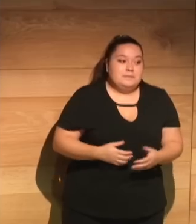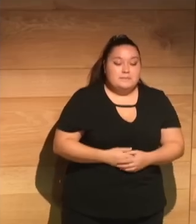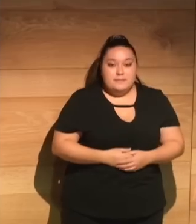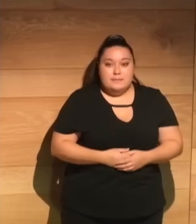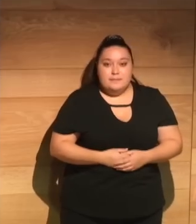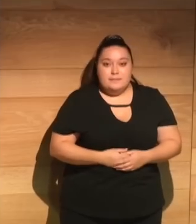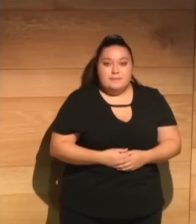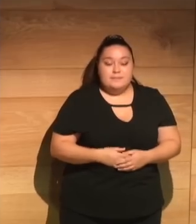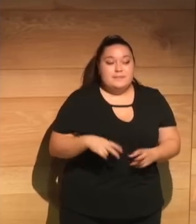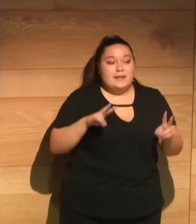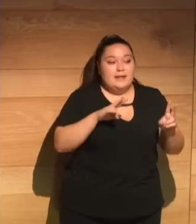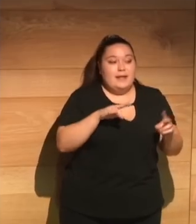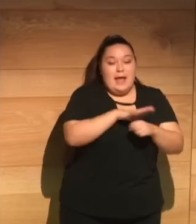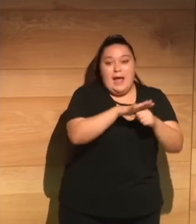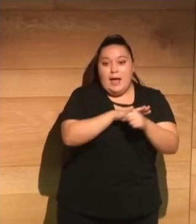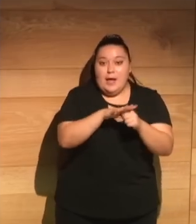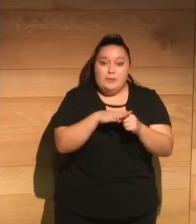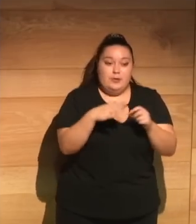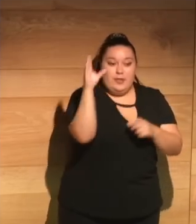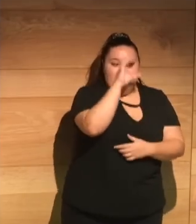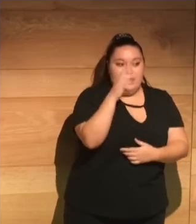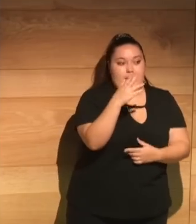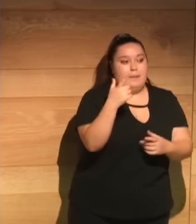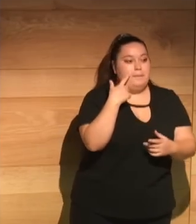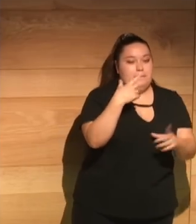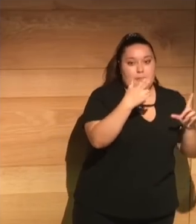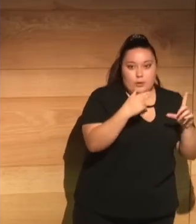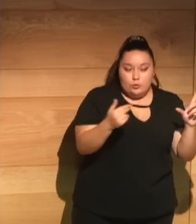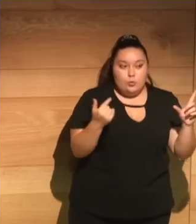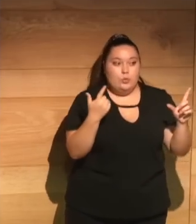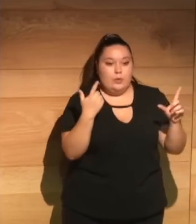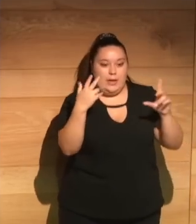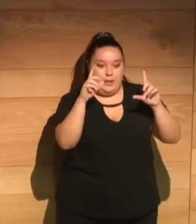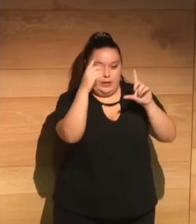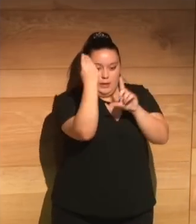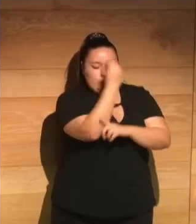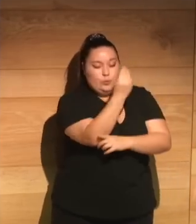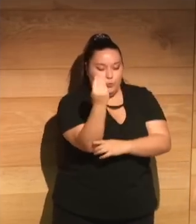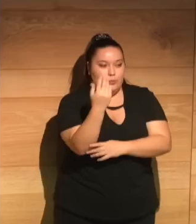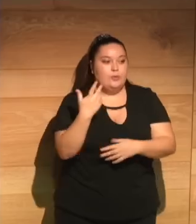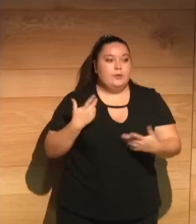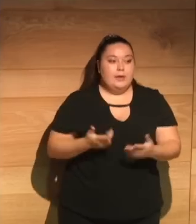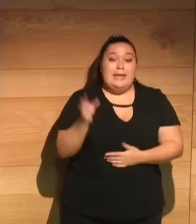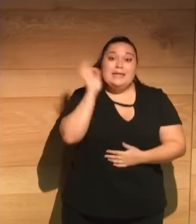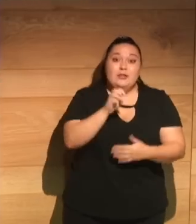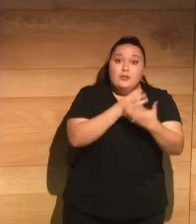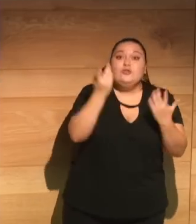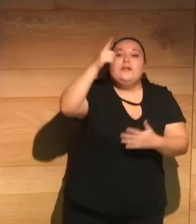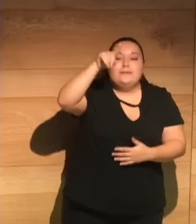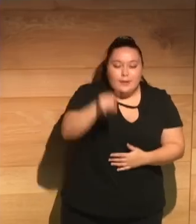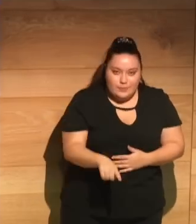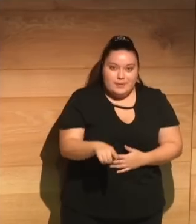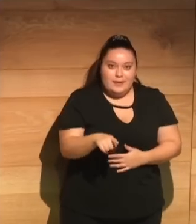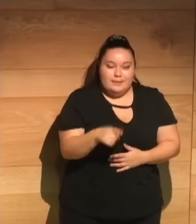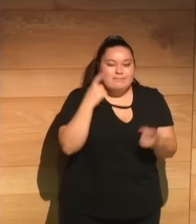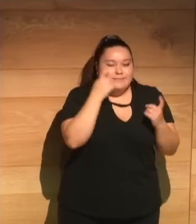de la ciencia, estamos viendo en la pintura, en la escultura, también se presentará en el podcast del siglo XVIII, también se intentaba